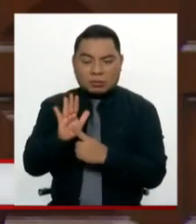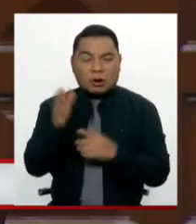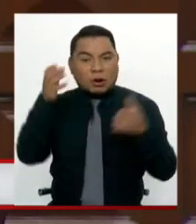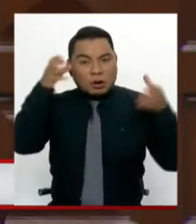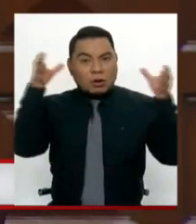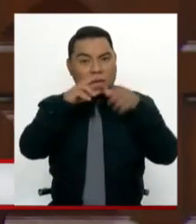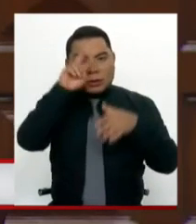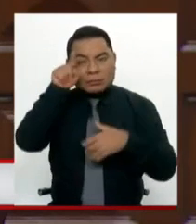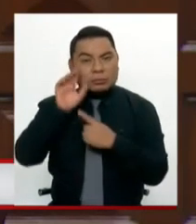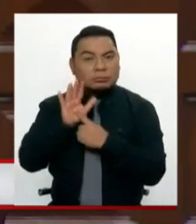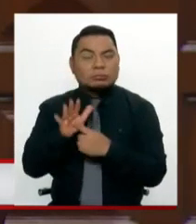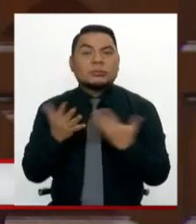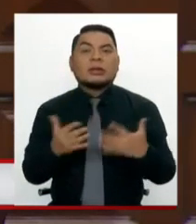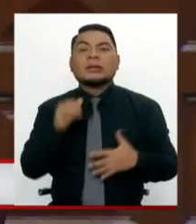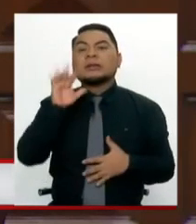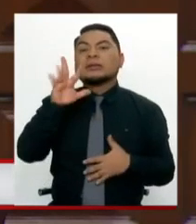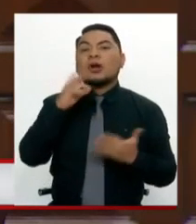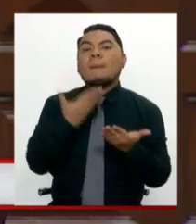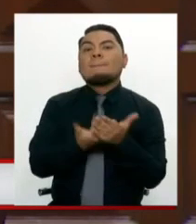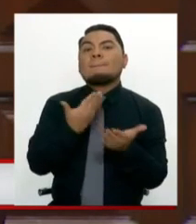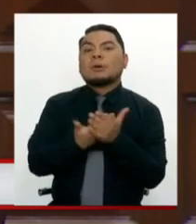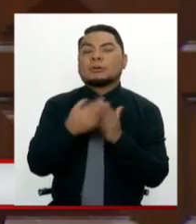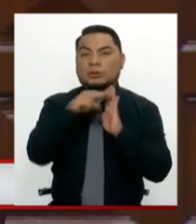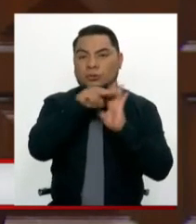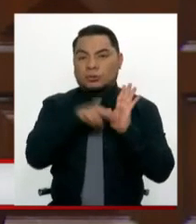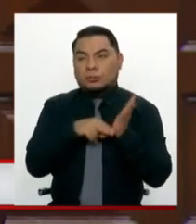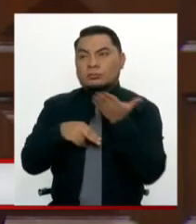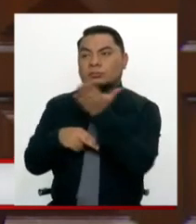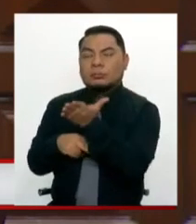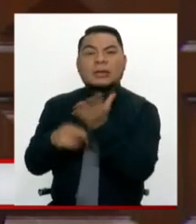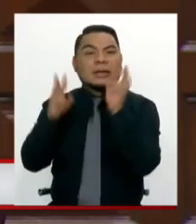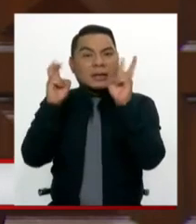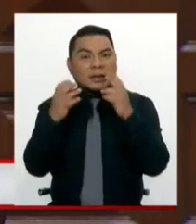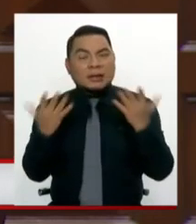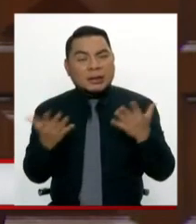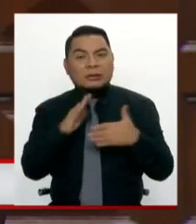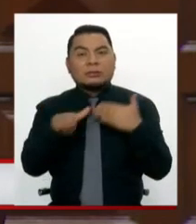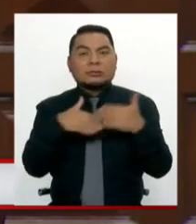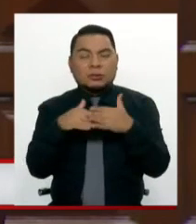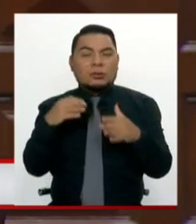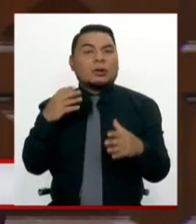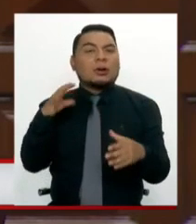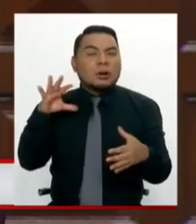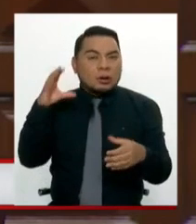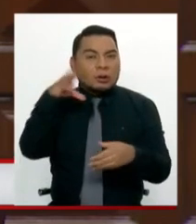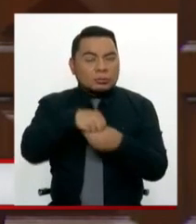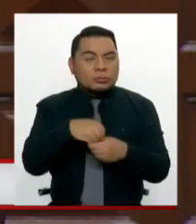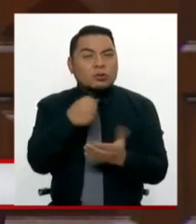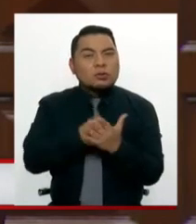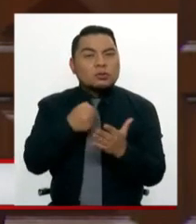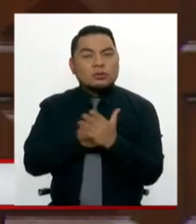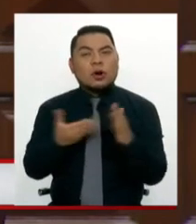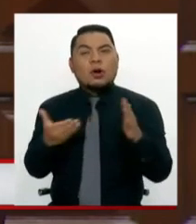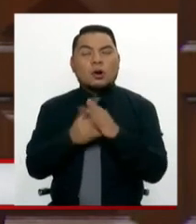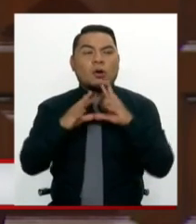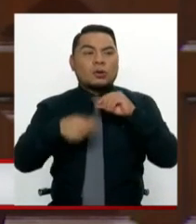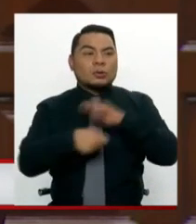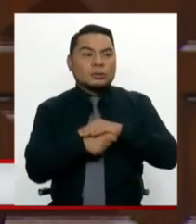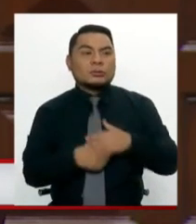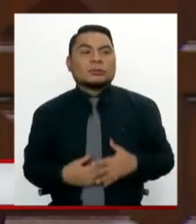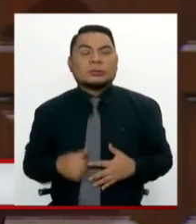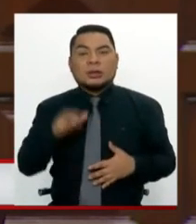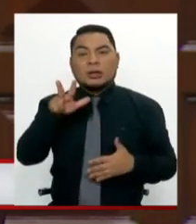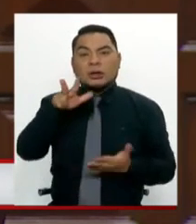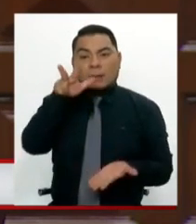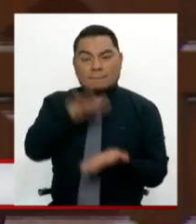el Congreso de la República 5 propuestas normativas en materia de integridad y lucha contra la corrupción. Se aprobó 3